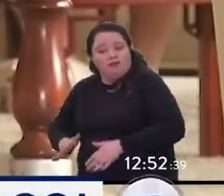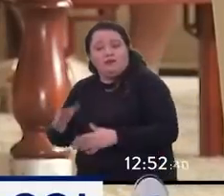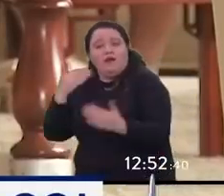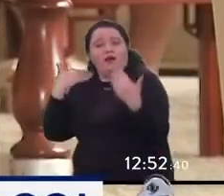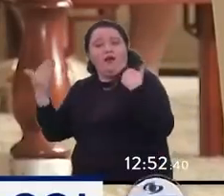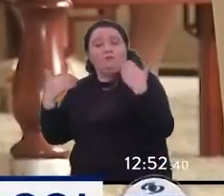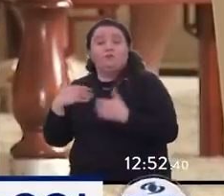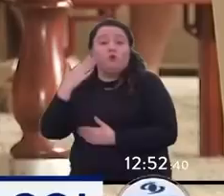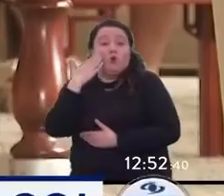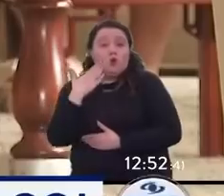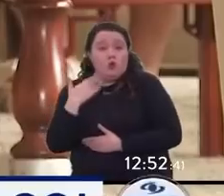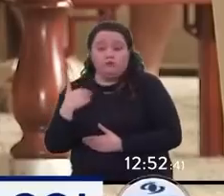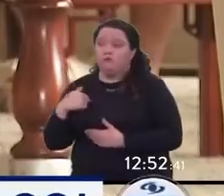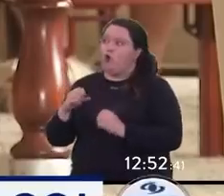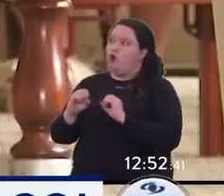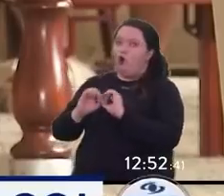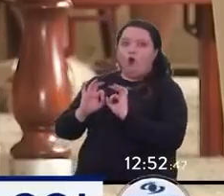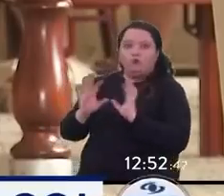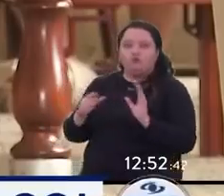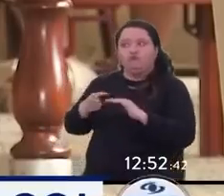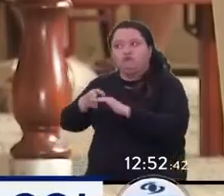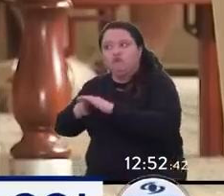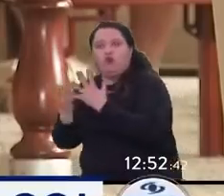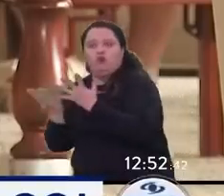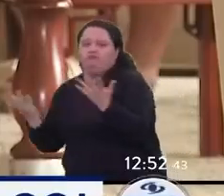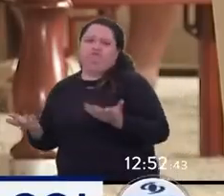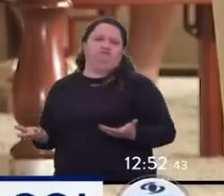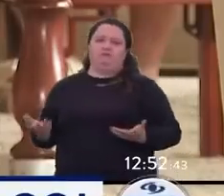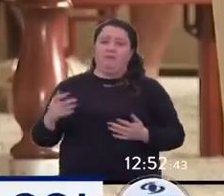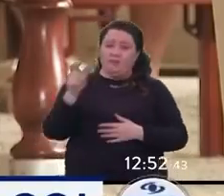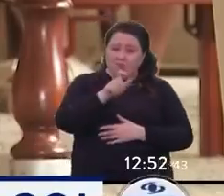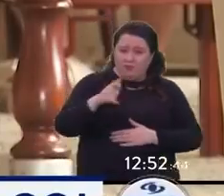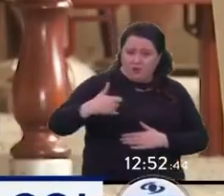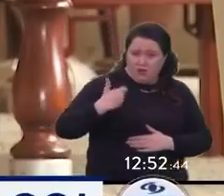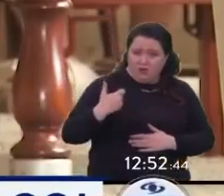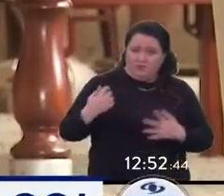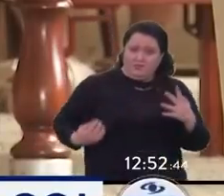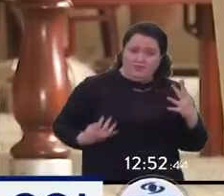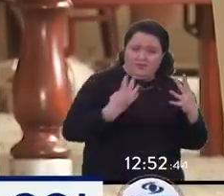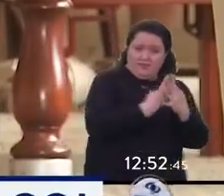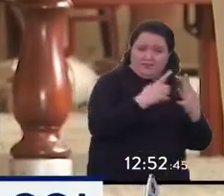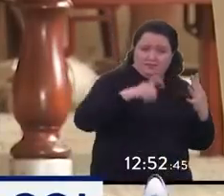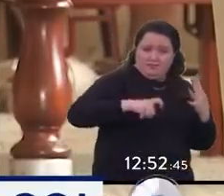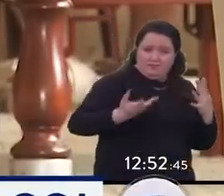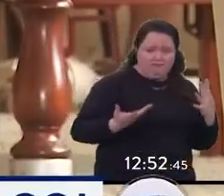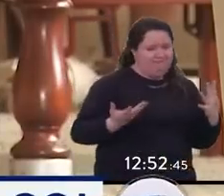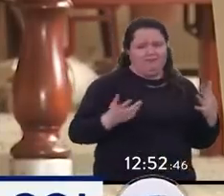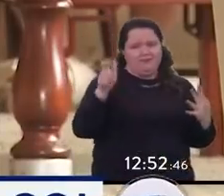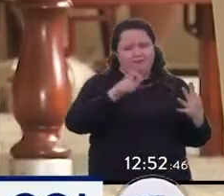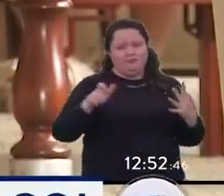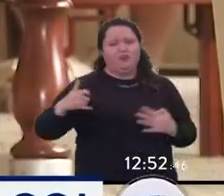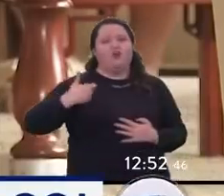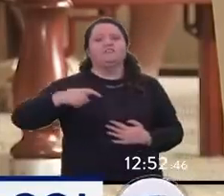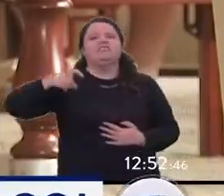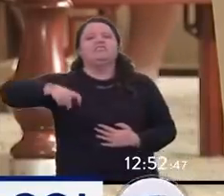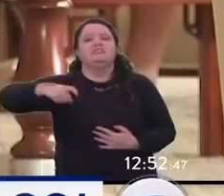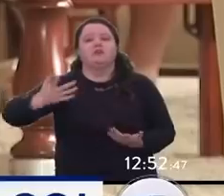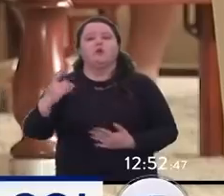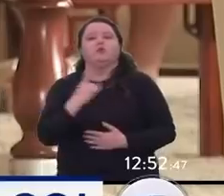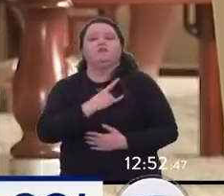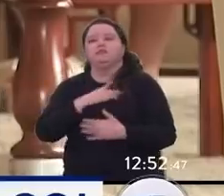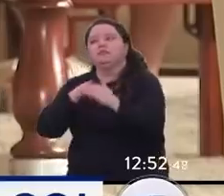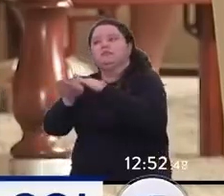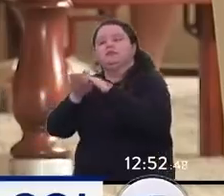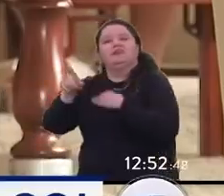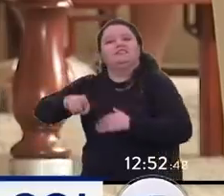joven no tuvo oportunidades. Los jóvenes no necesitan estar en una cárcel, los jóvenes necesitan estar en una